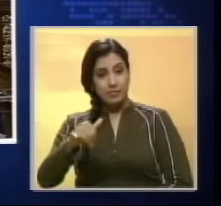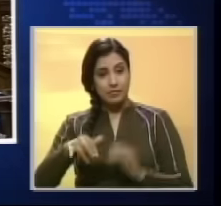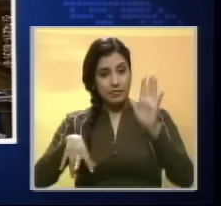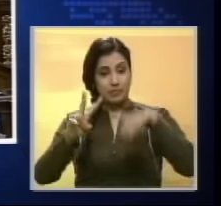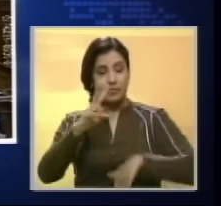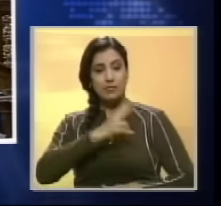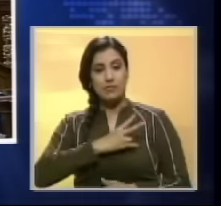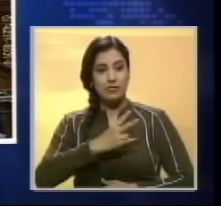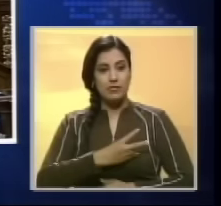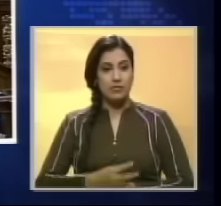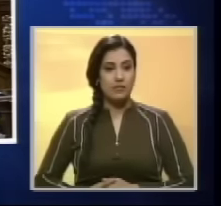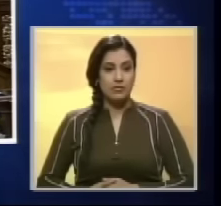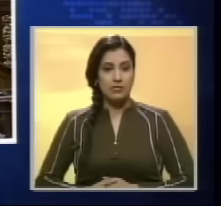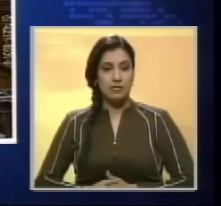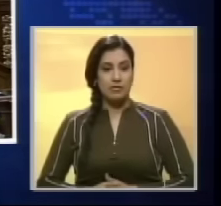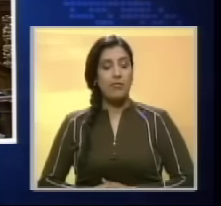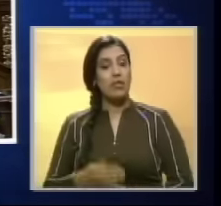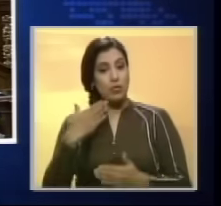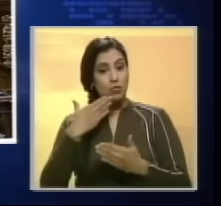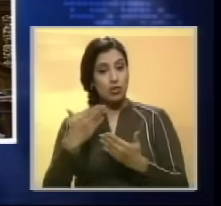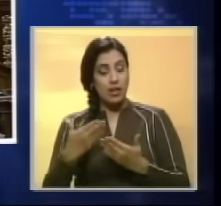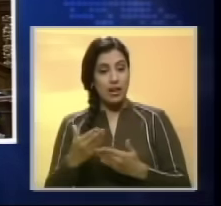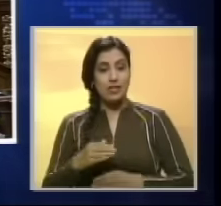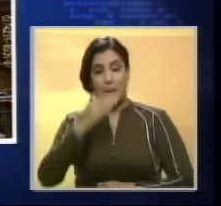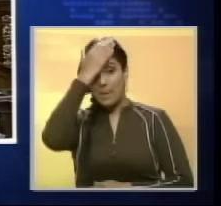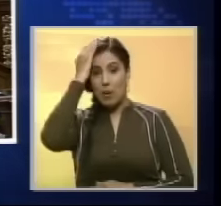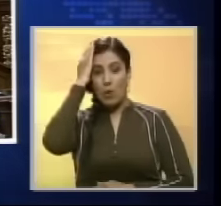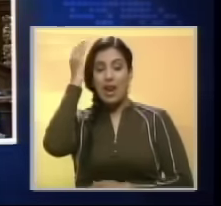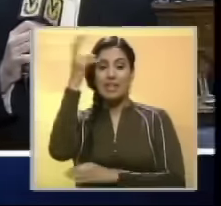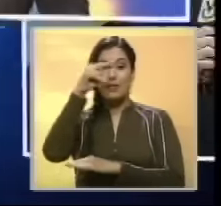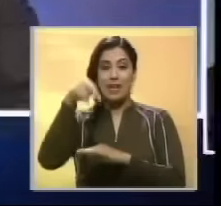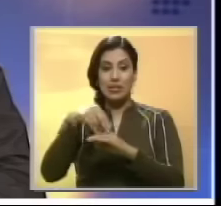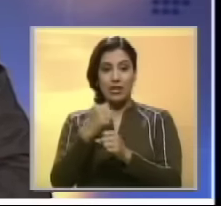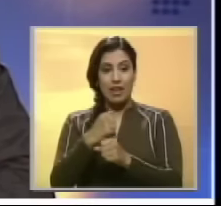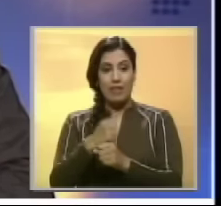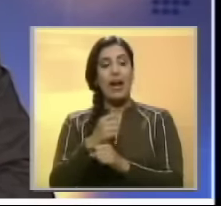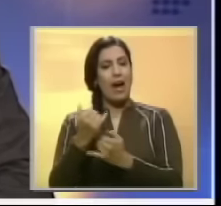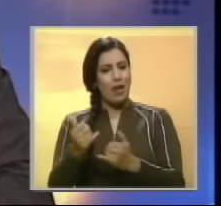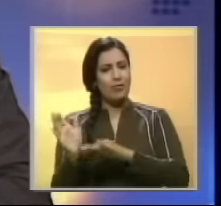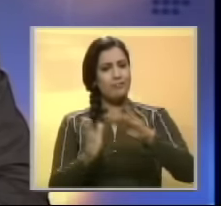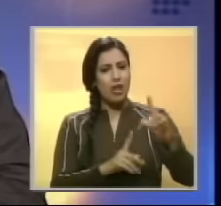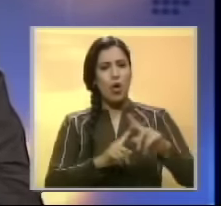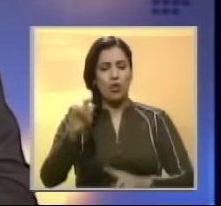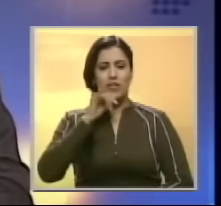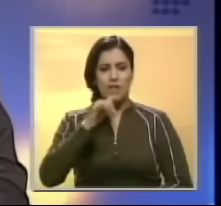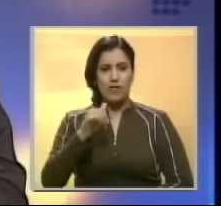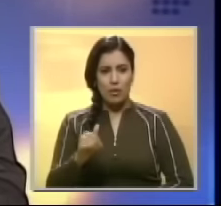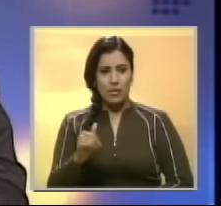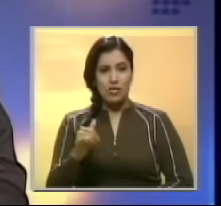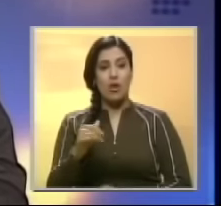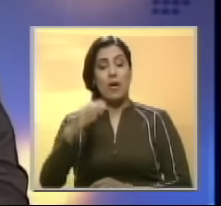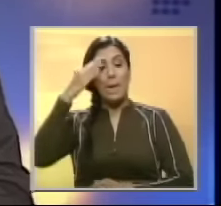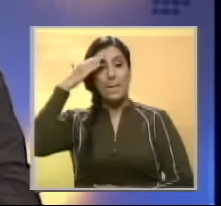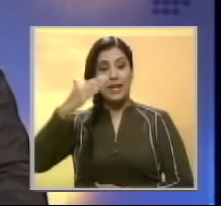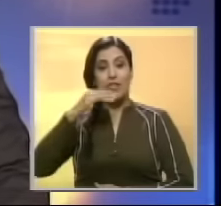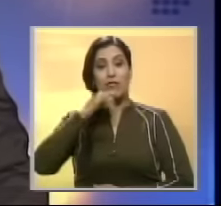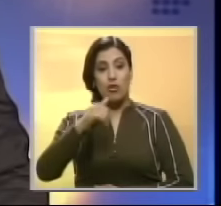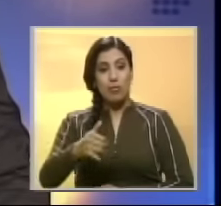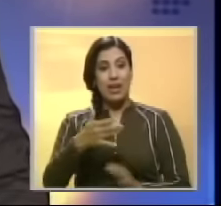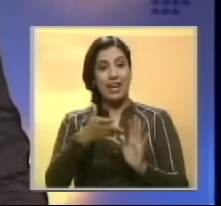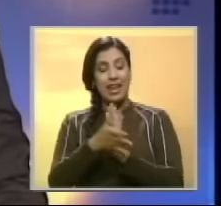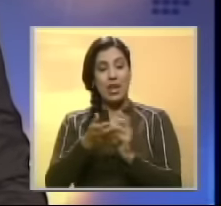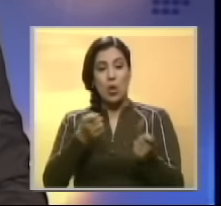meridiana de noticiero benevi Muchísimas gracias Manuel Desde la asamblea nacional bien continuando con otras informaciones la armada nacional informó